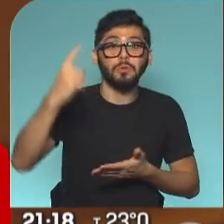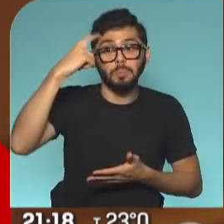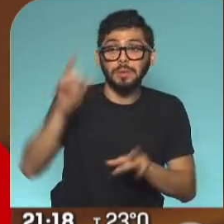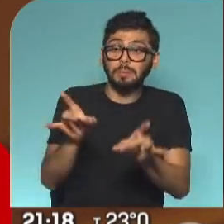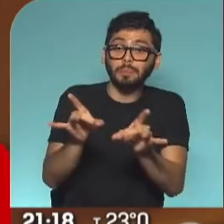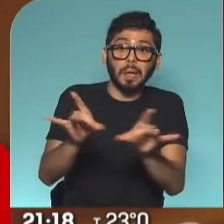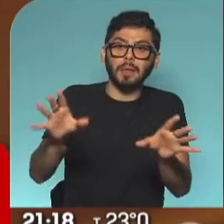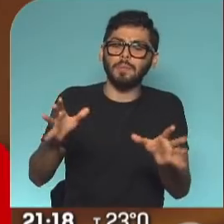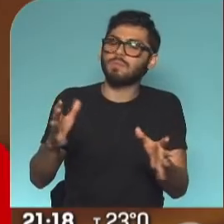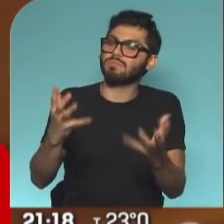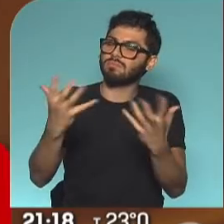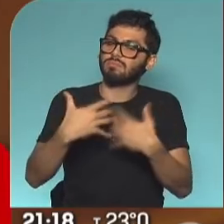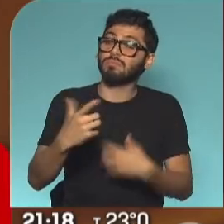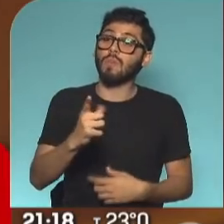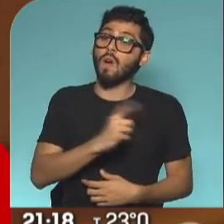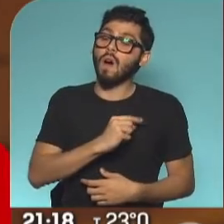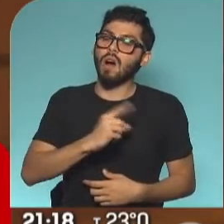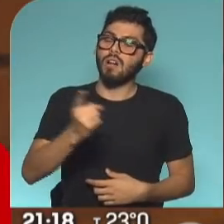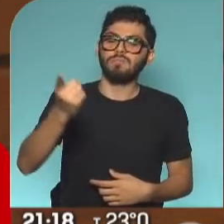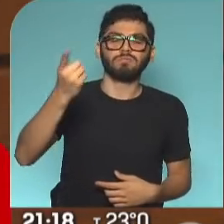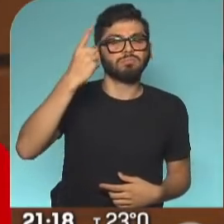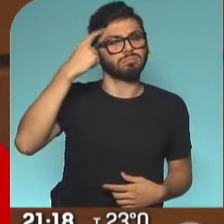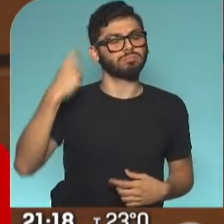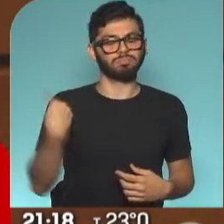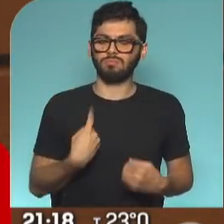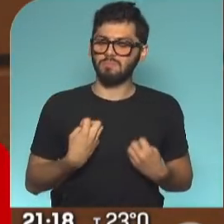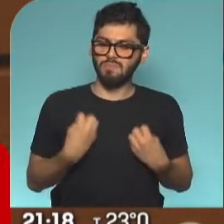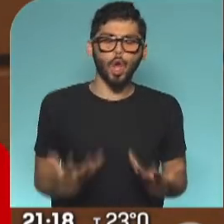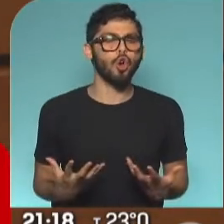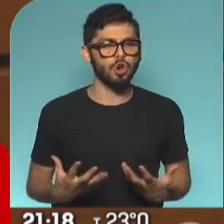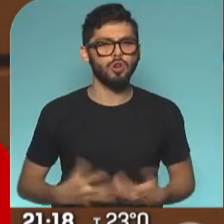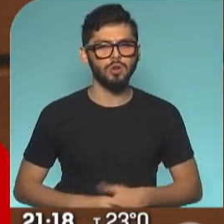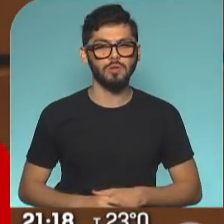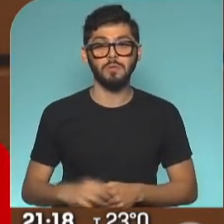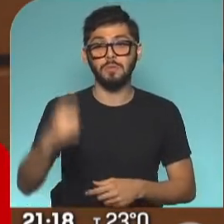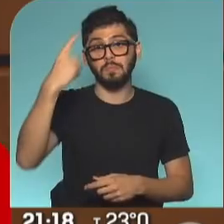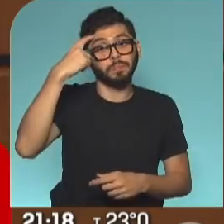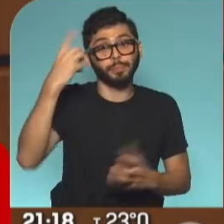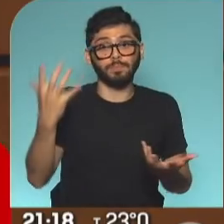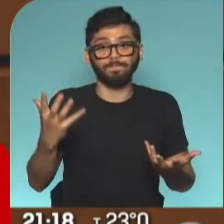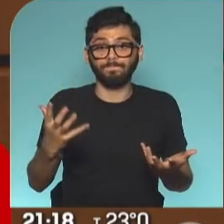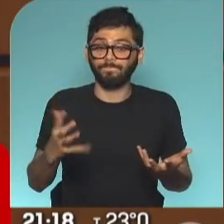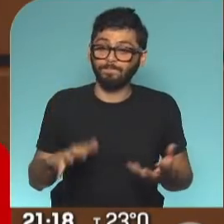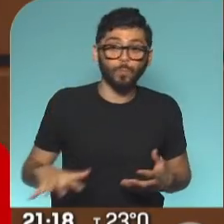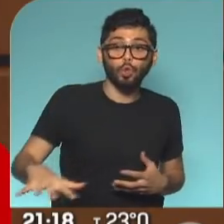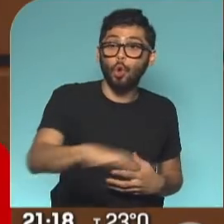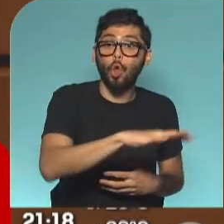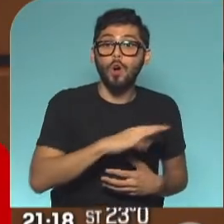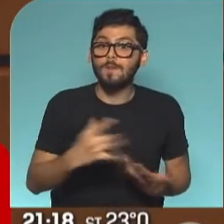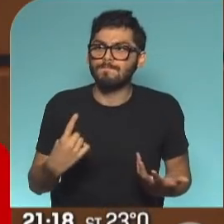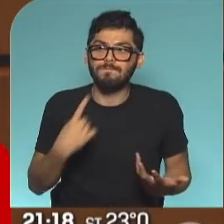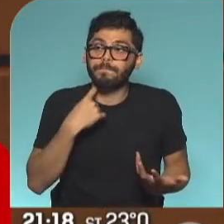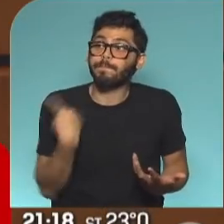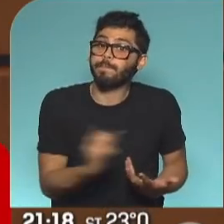mejores. Creía que, frente a lo inexorable que era que todos estábamos expuestos al